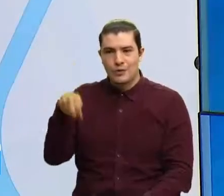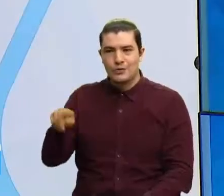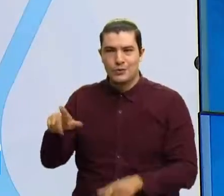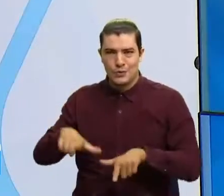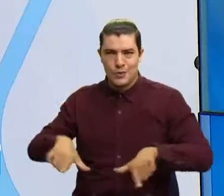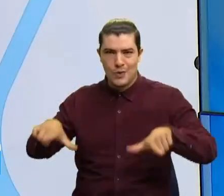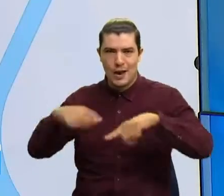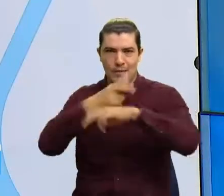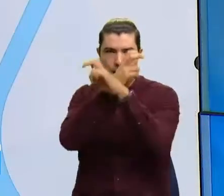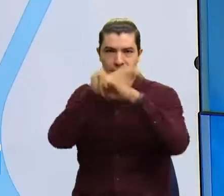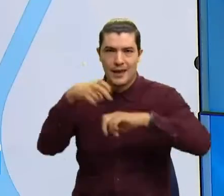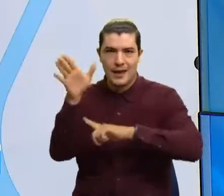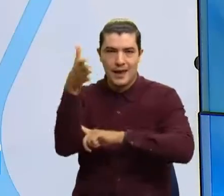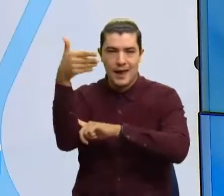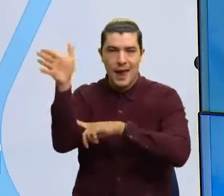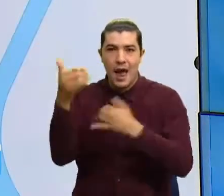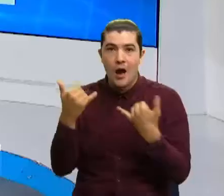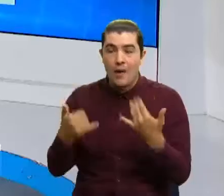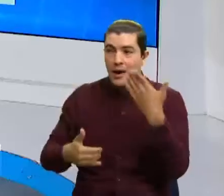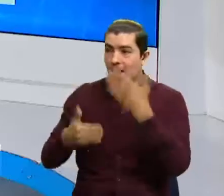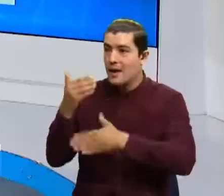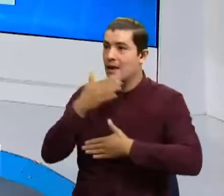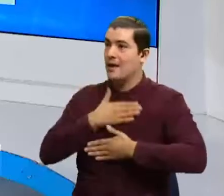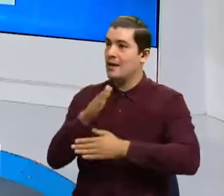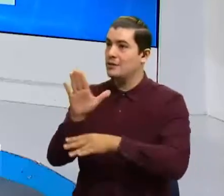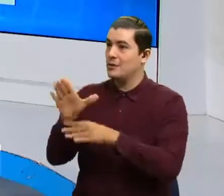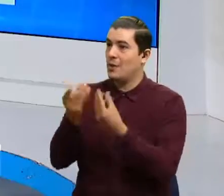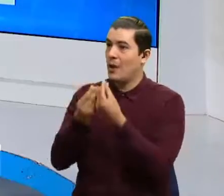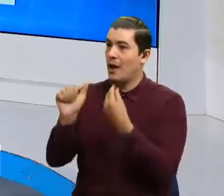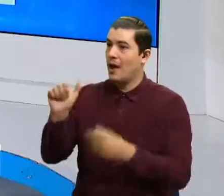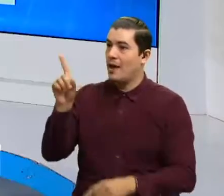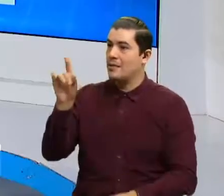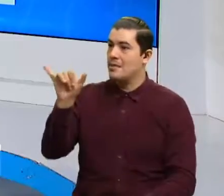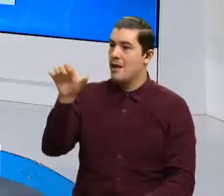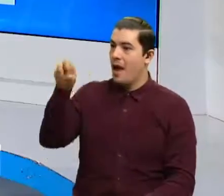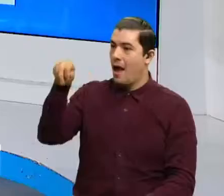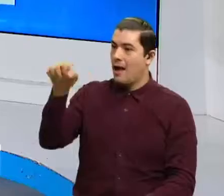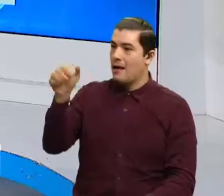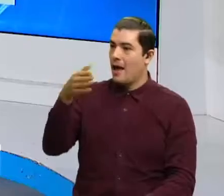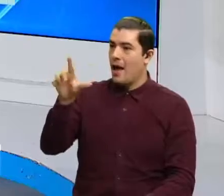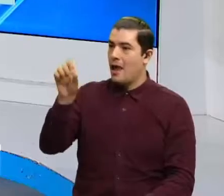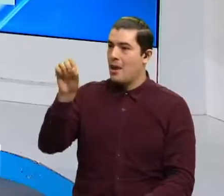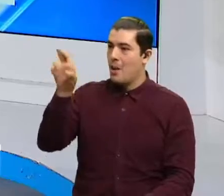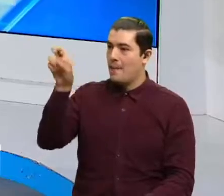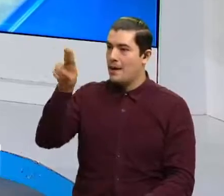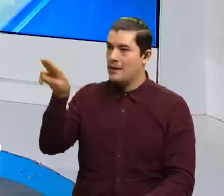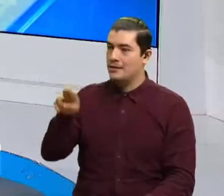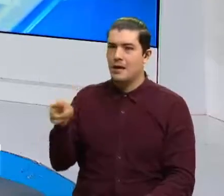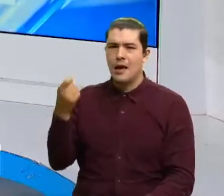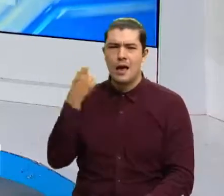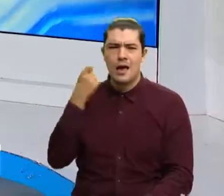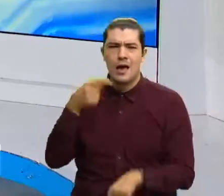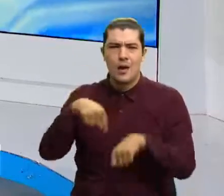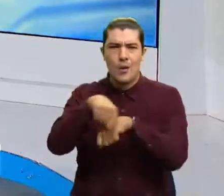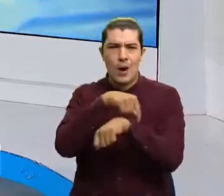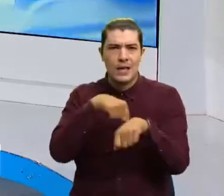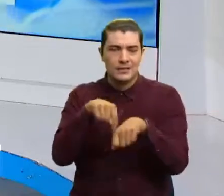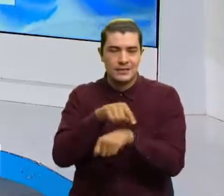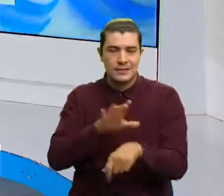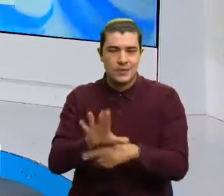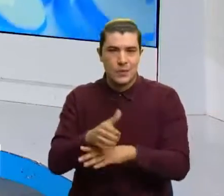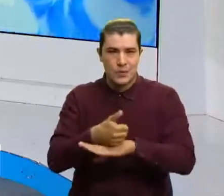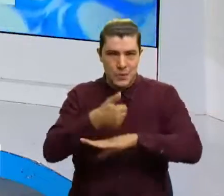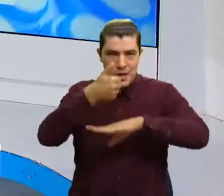Vamos a dar inicio saludando a nuestra compañera Diana López, pues en las últimas horas las autoridades lograron desactivar un posible